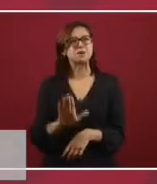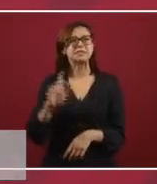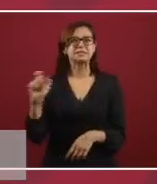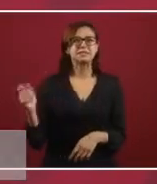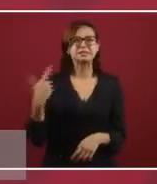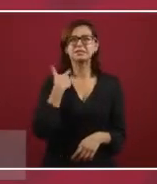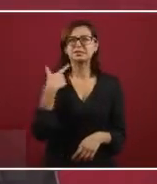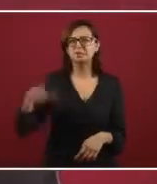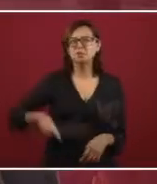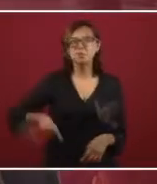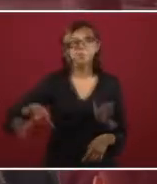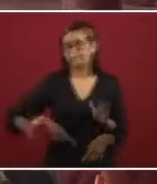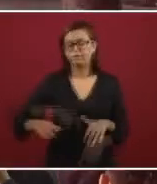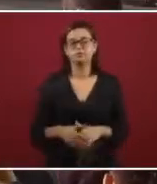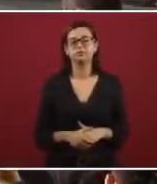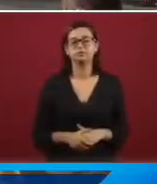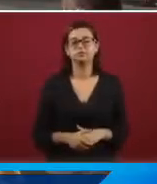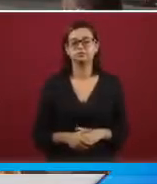la corrupción.